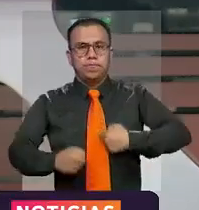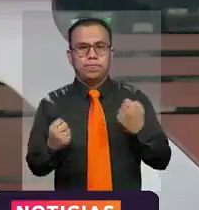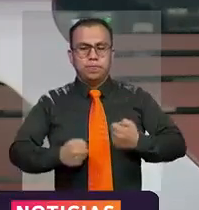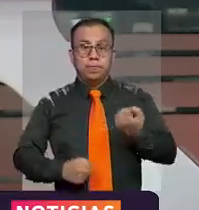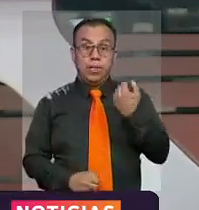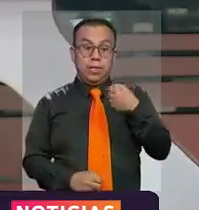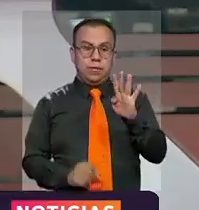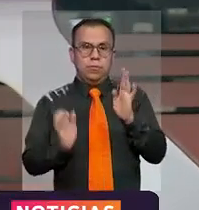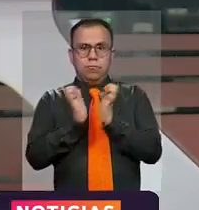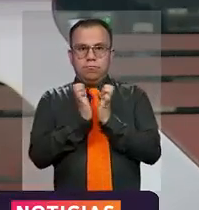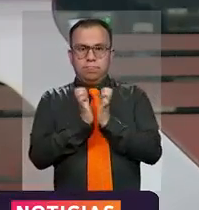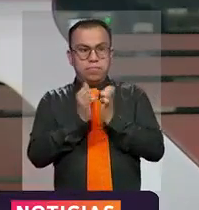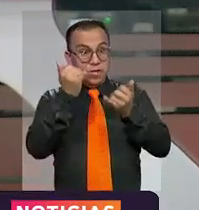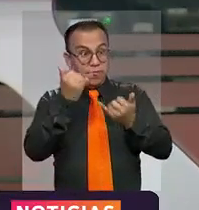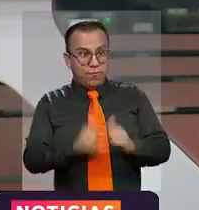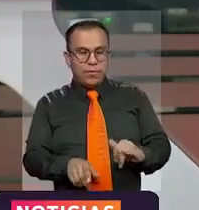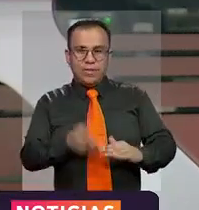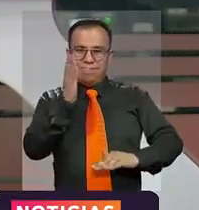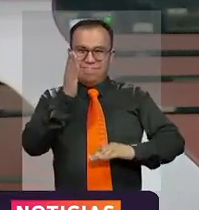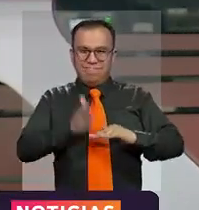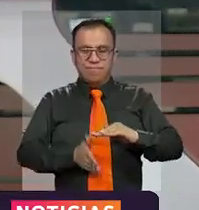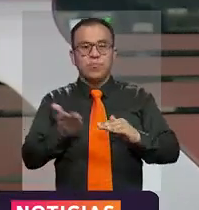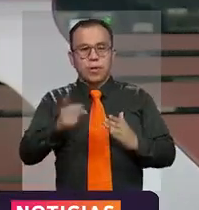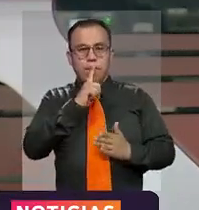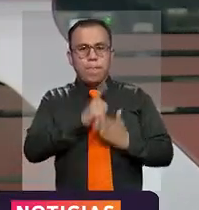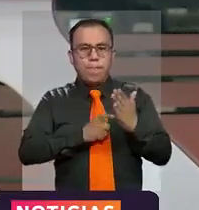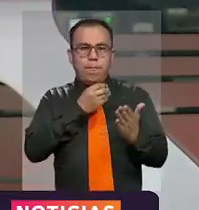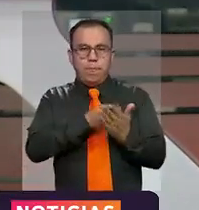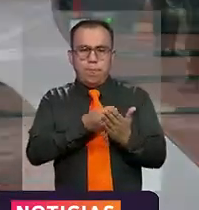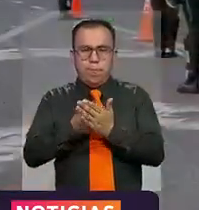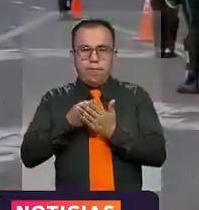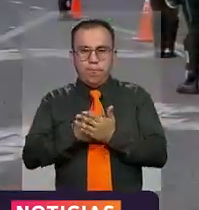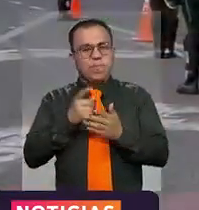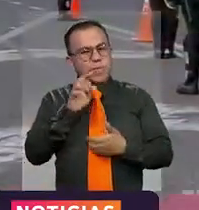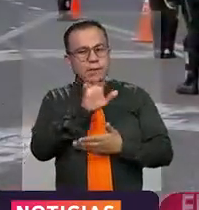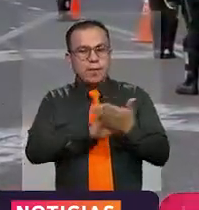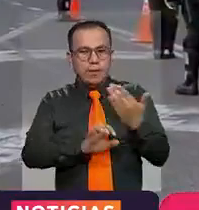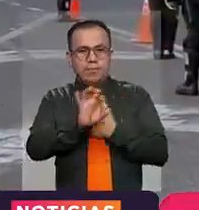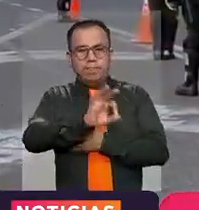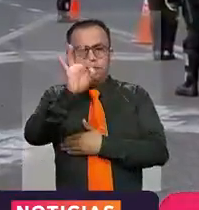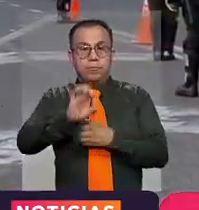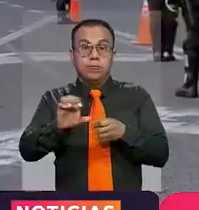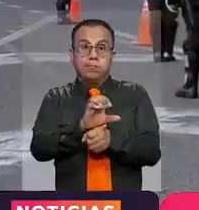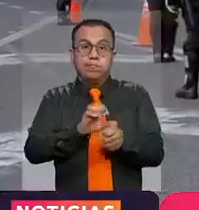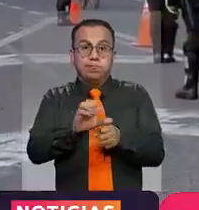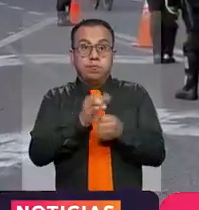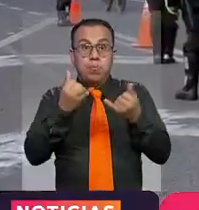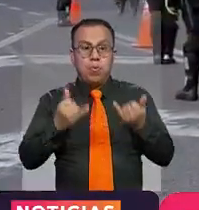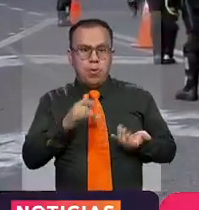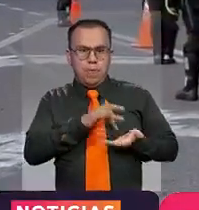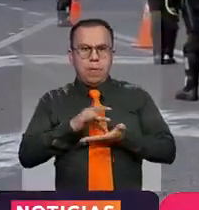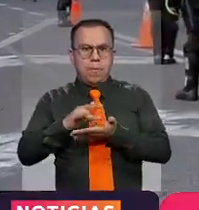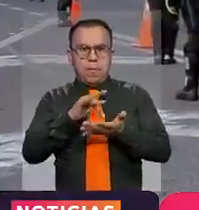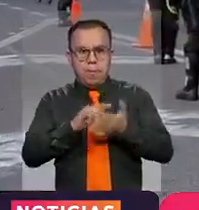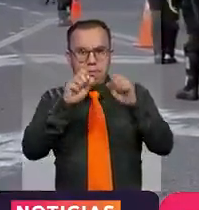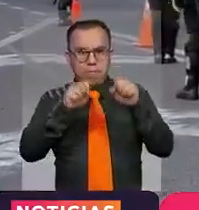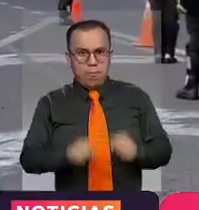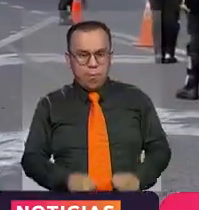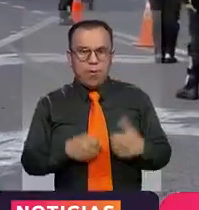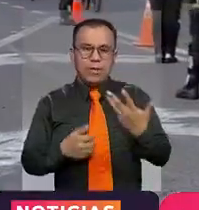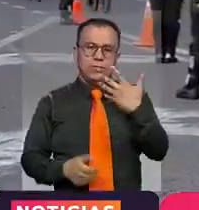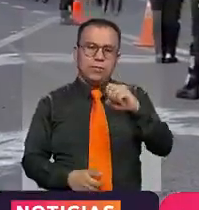El 14 de mayo termina el beneficio para pagar las multas de tránsito con descuento en la ciudad. Los deudores aún pueden acceder